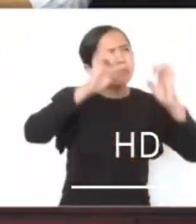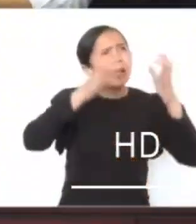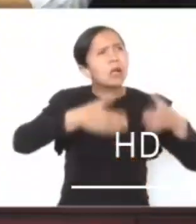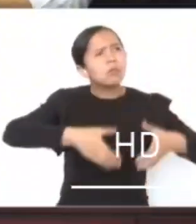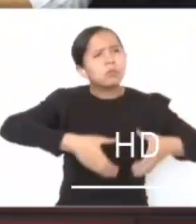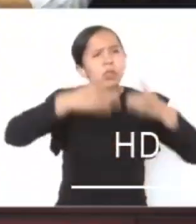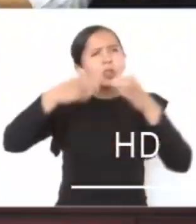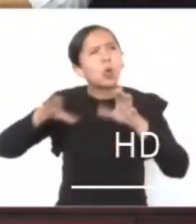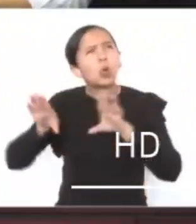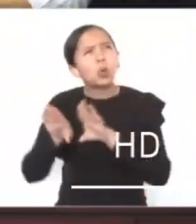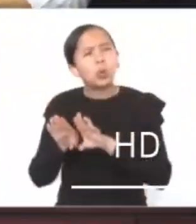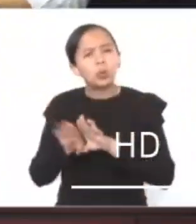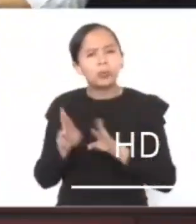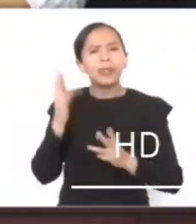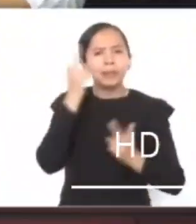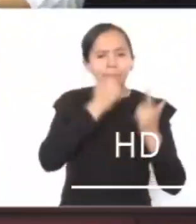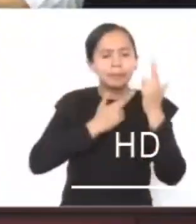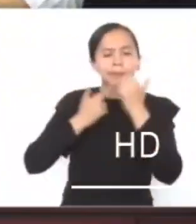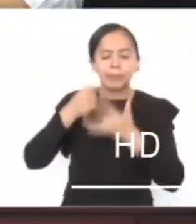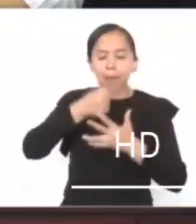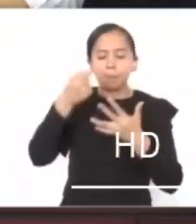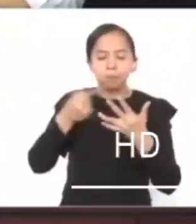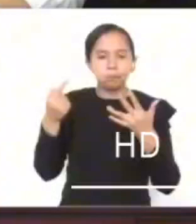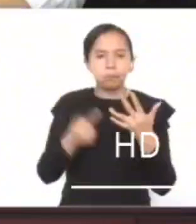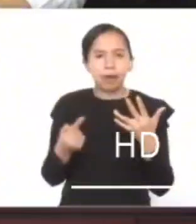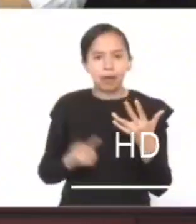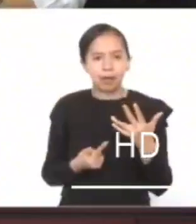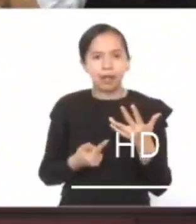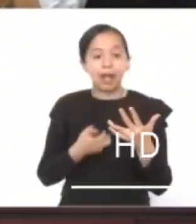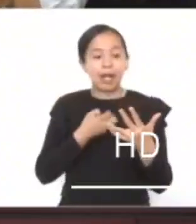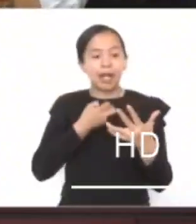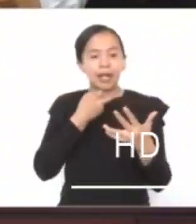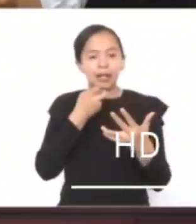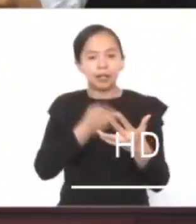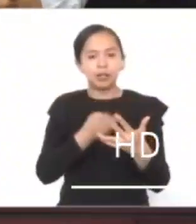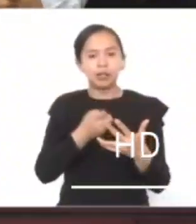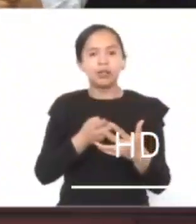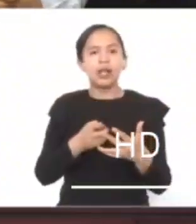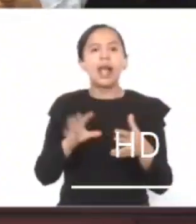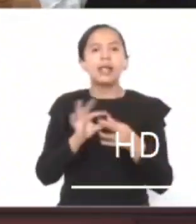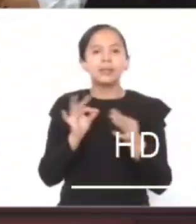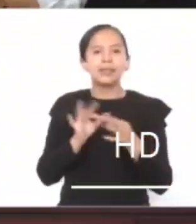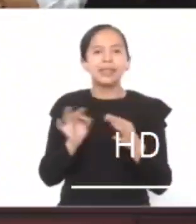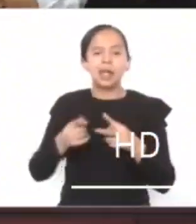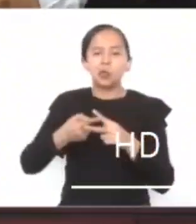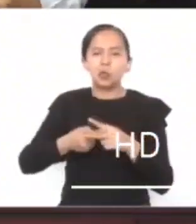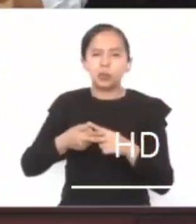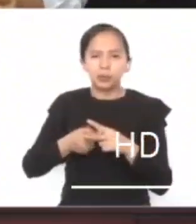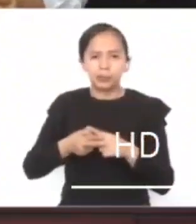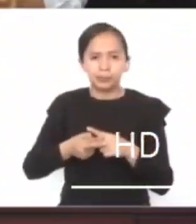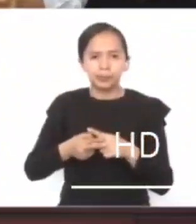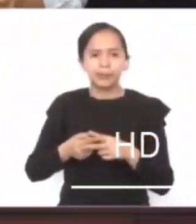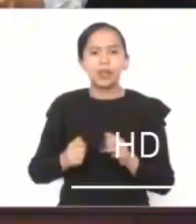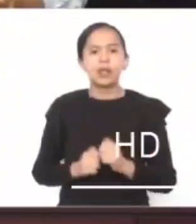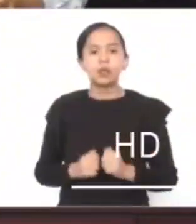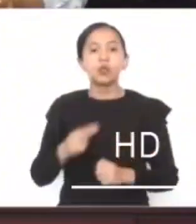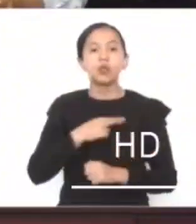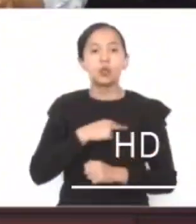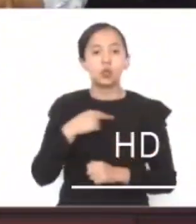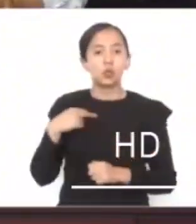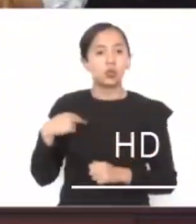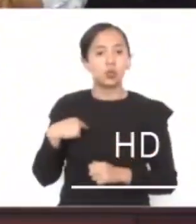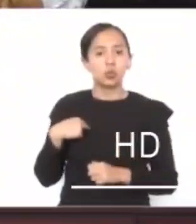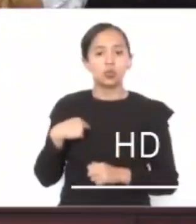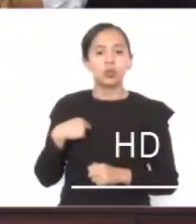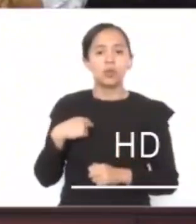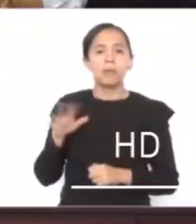un estudio con estos indicadores que nos fue dando una numeralia, que finalmente llegamos